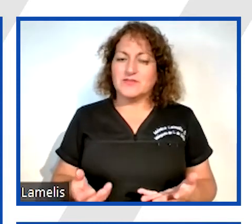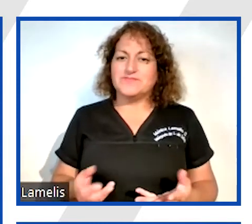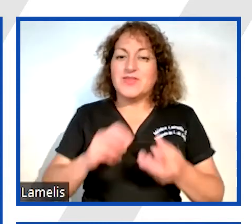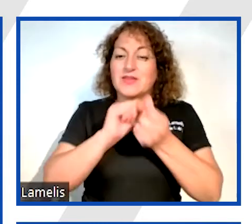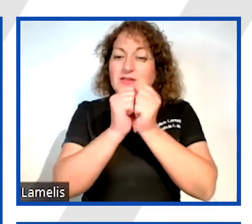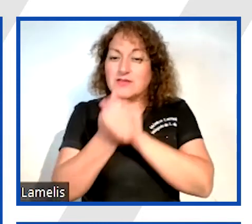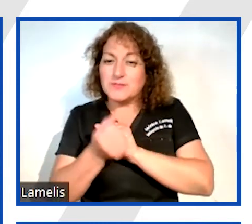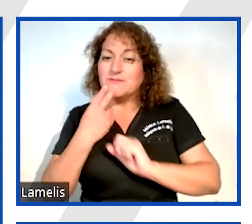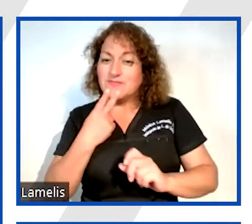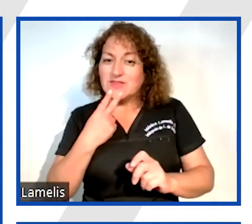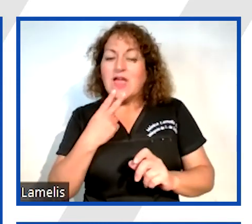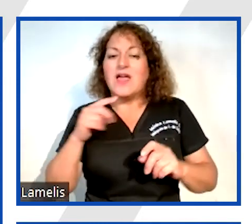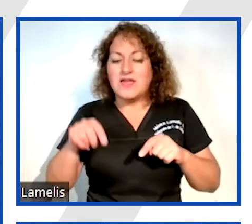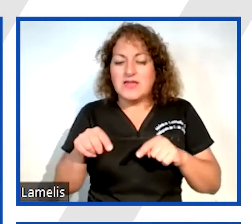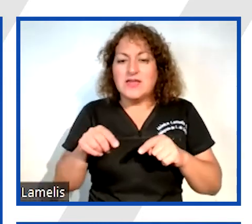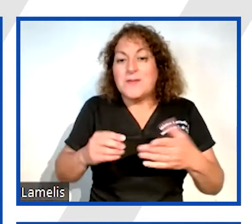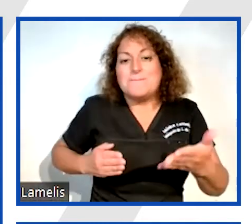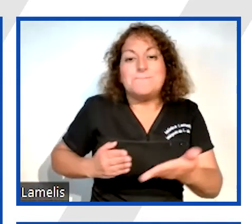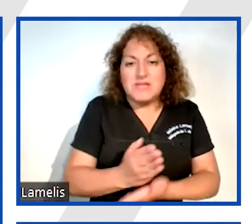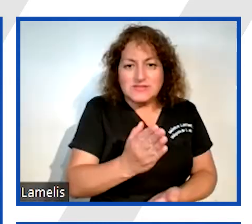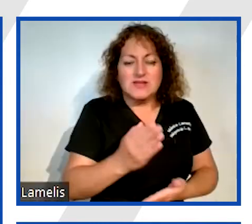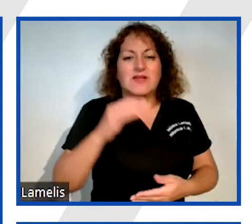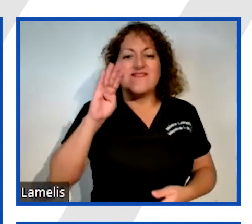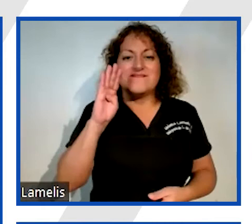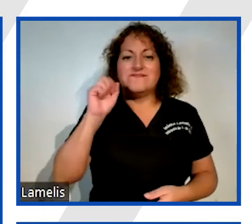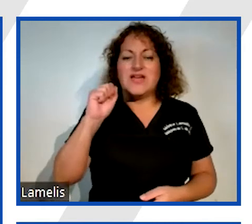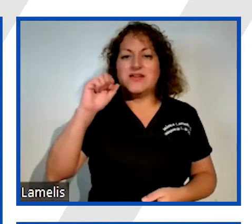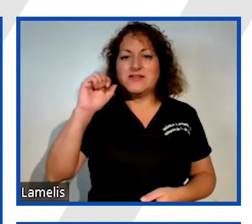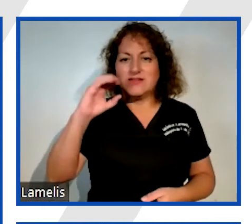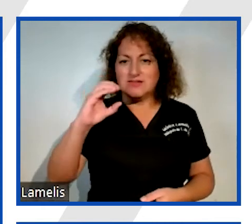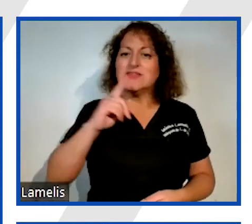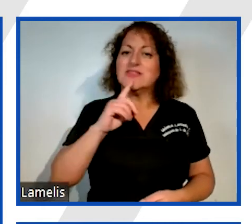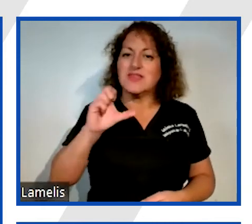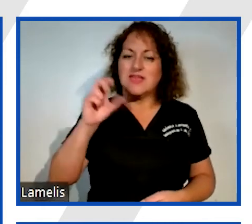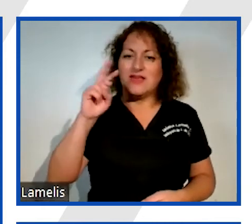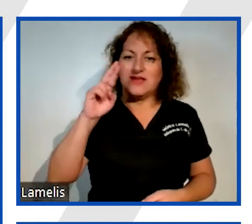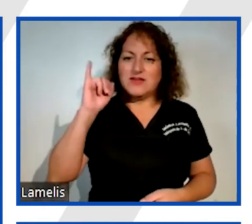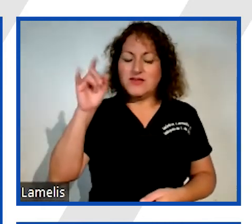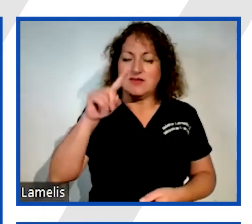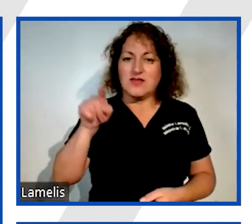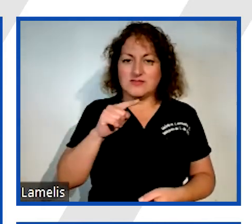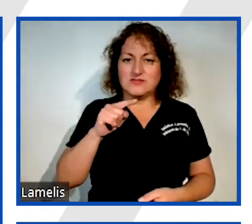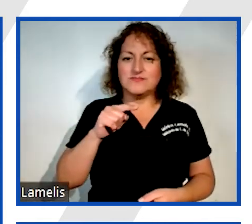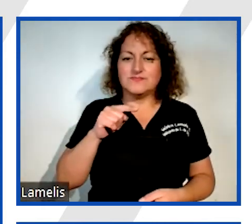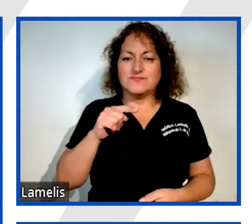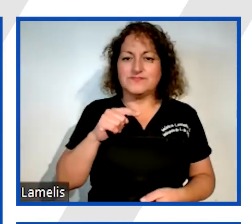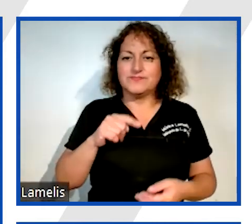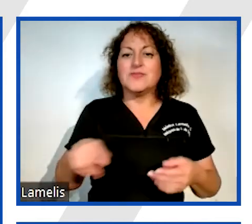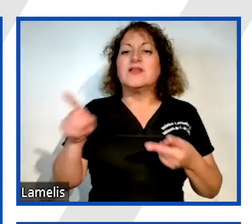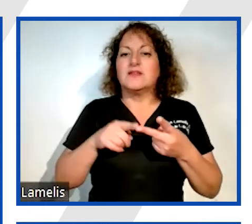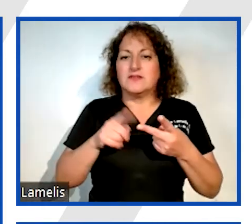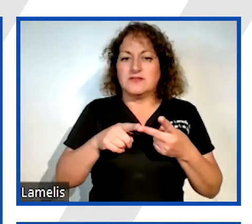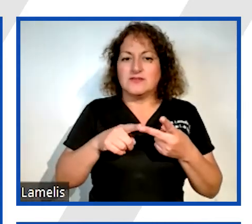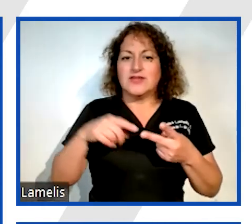bacterias nacieron por fin las bacterias acá y además a la que se dio origen a las cianobacterias que después vamos